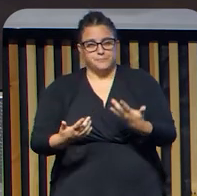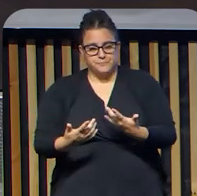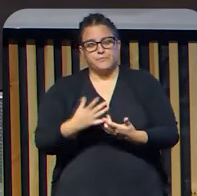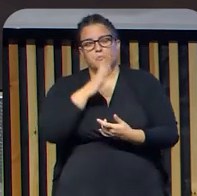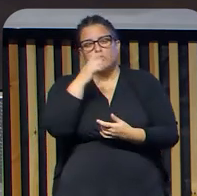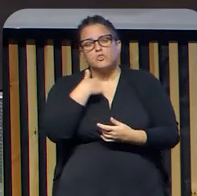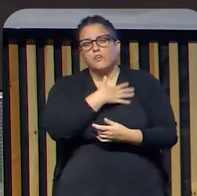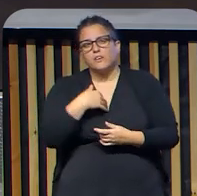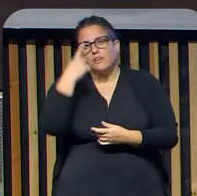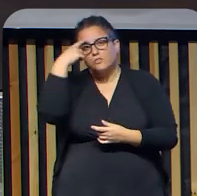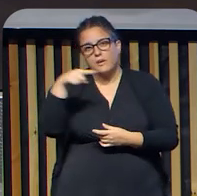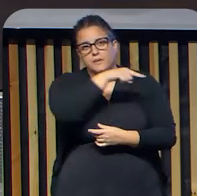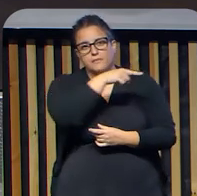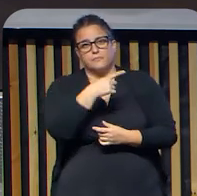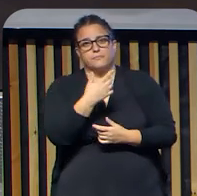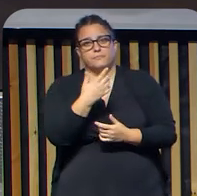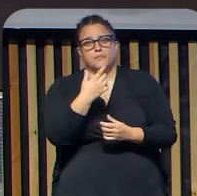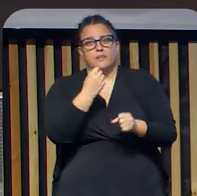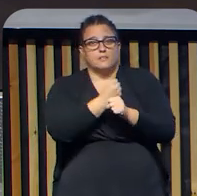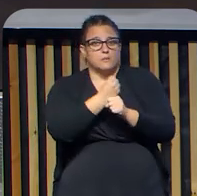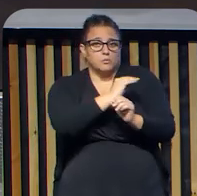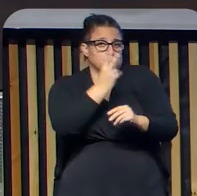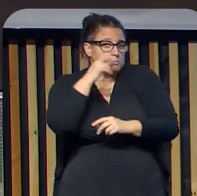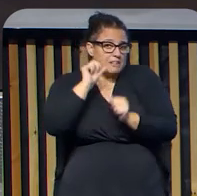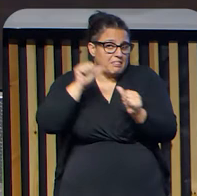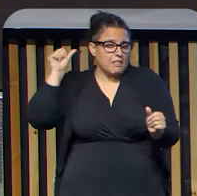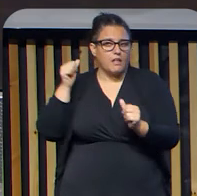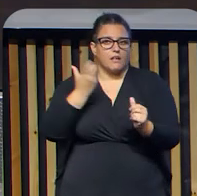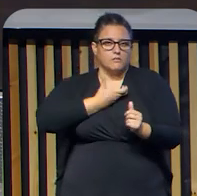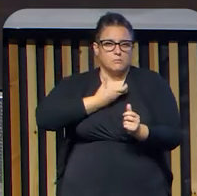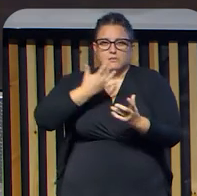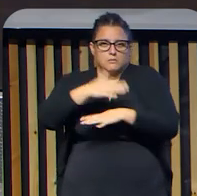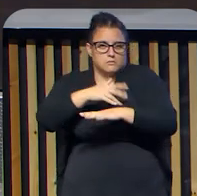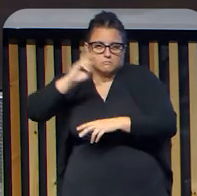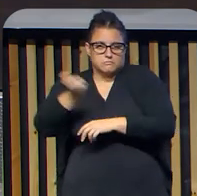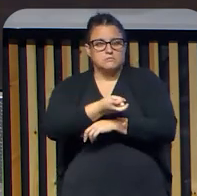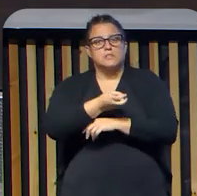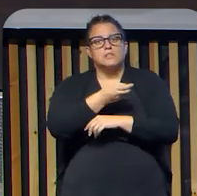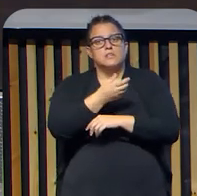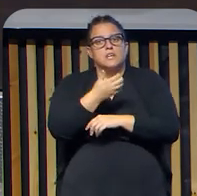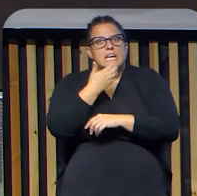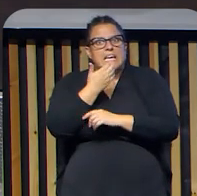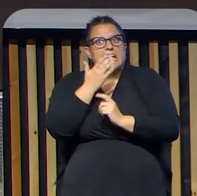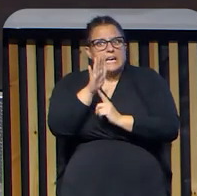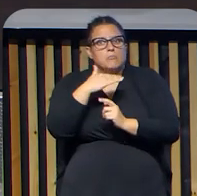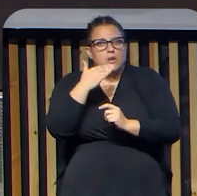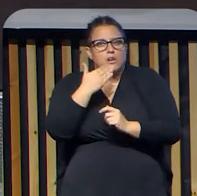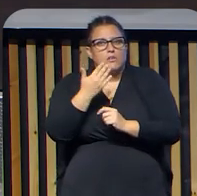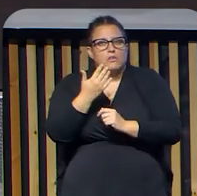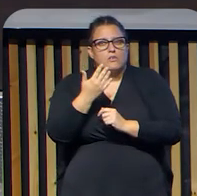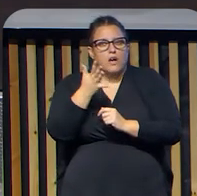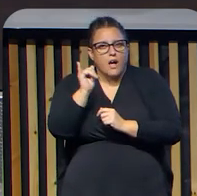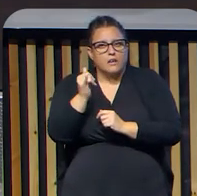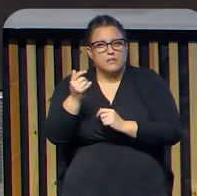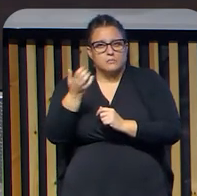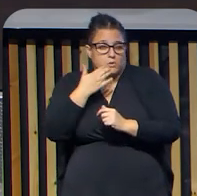de de que efectivamente eso se hace Es decir si al final de alguna manera se chequea con ciudadanos ciudadanas el que al